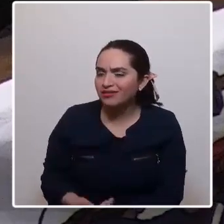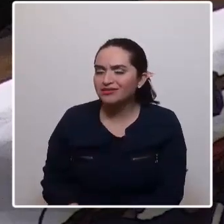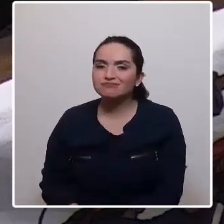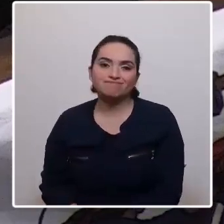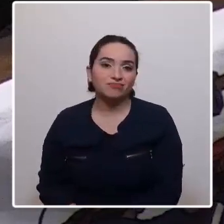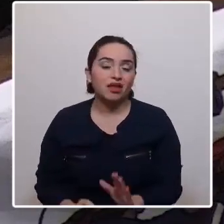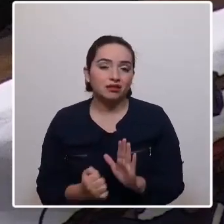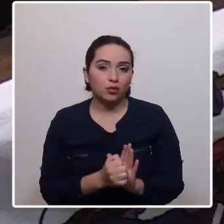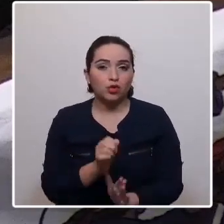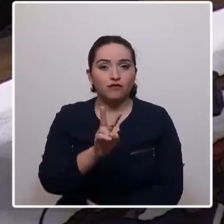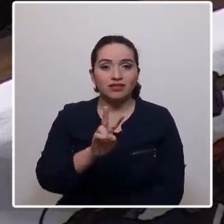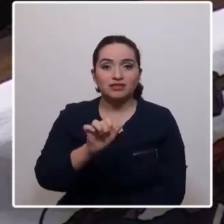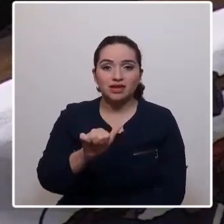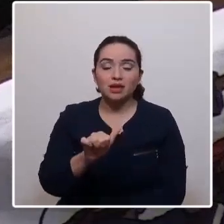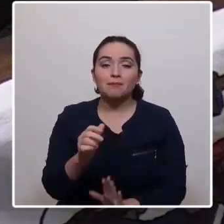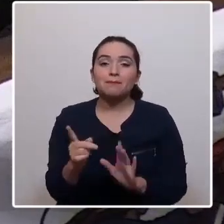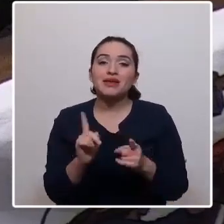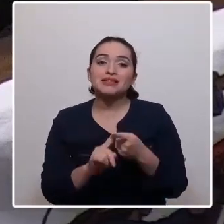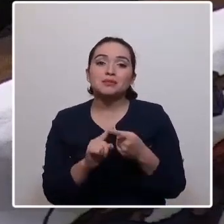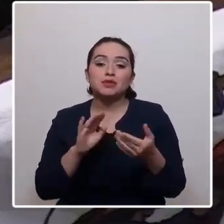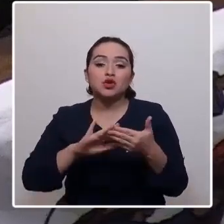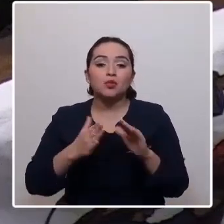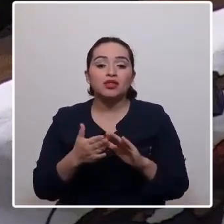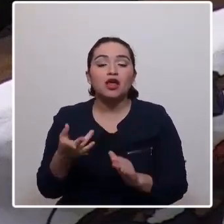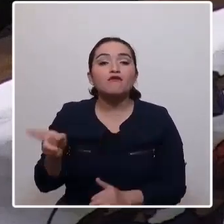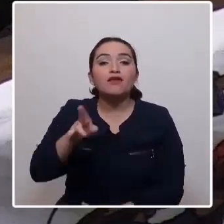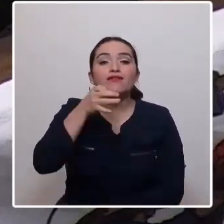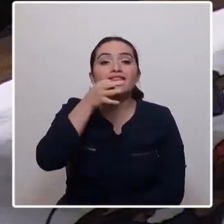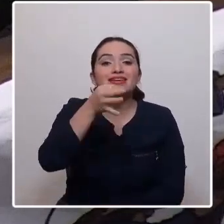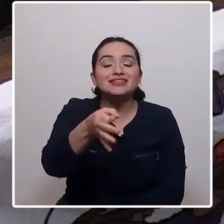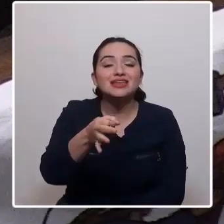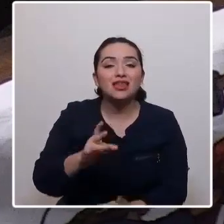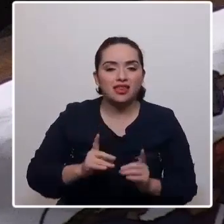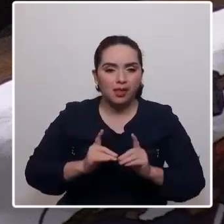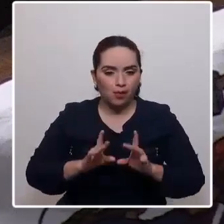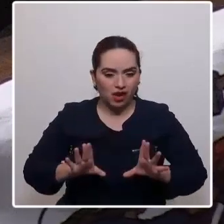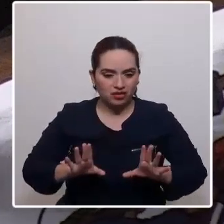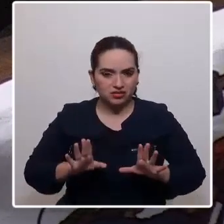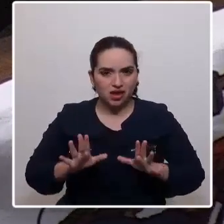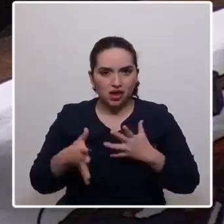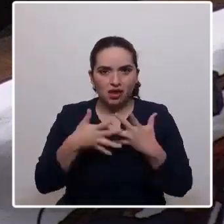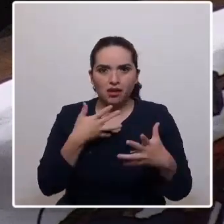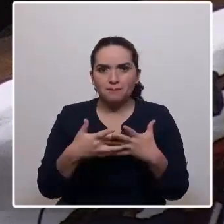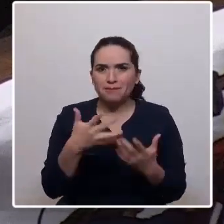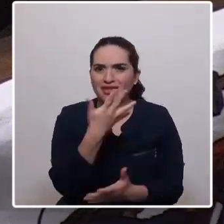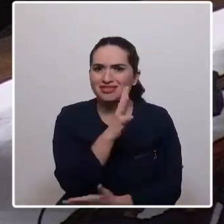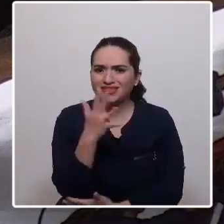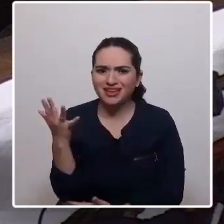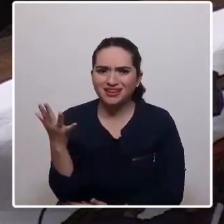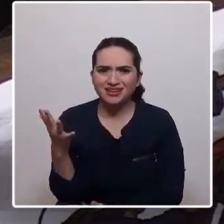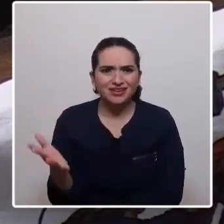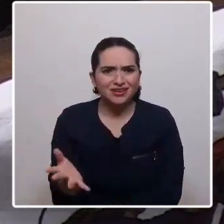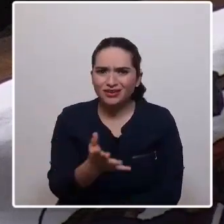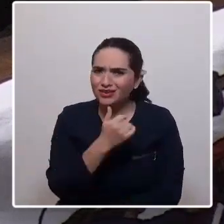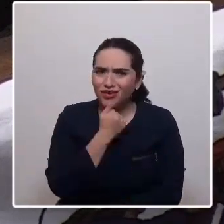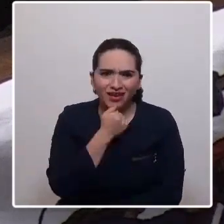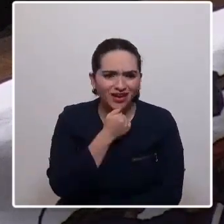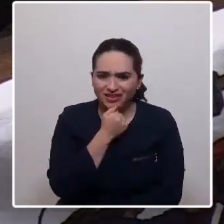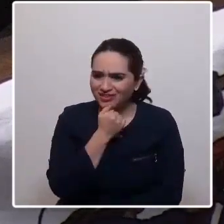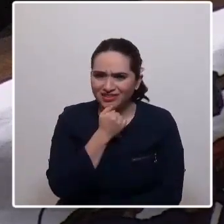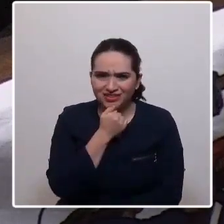26, habla de la participación de las comunidades. Y reitero, democracia ambiental en ningún lugar tiene